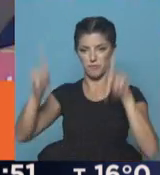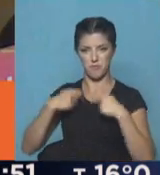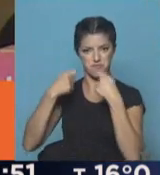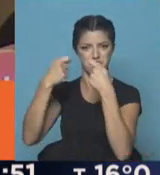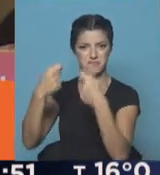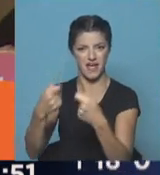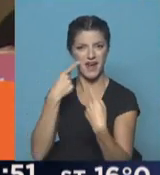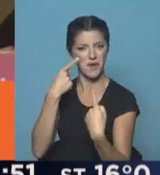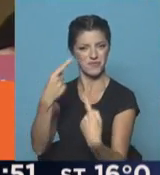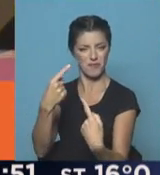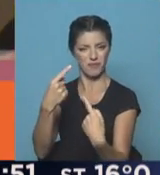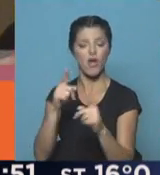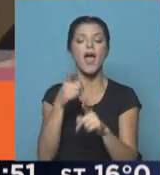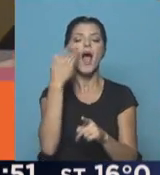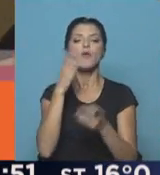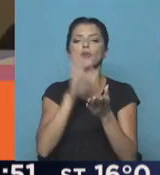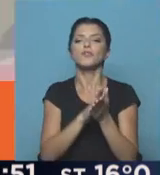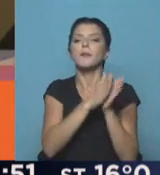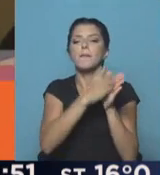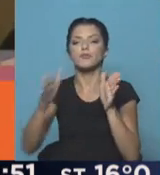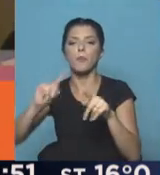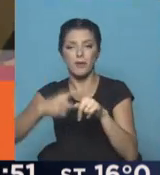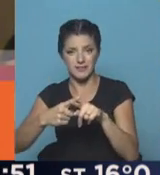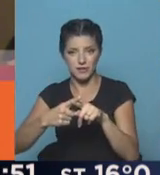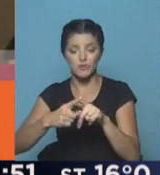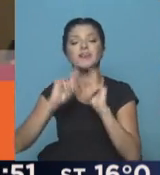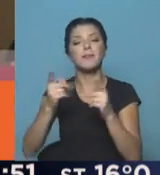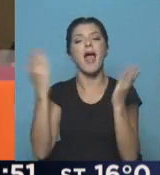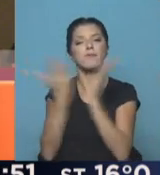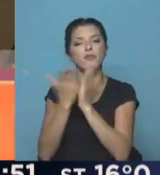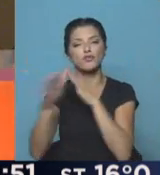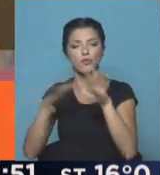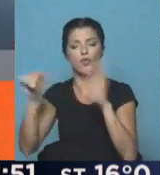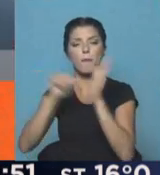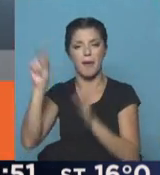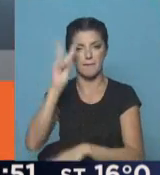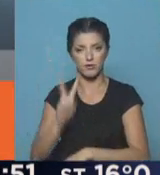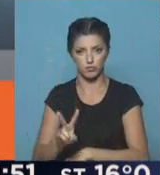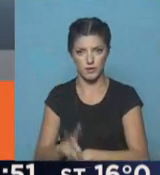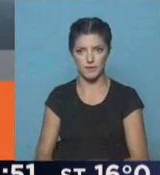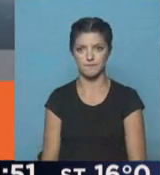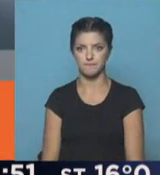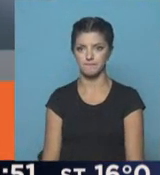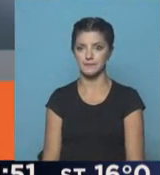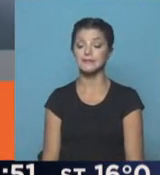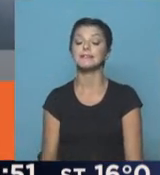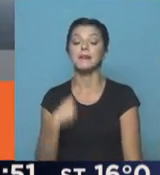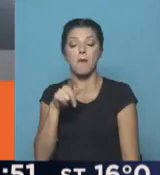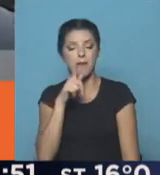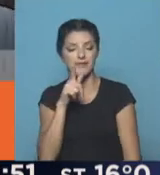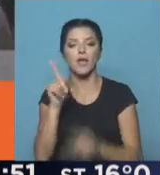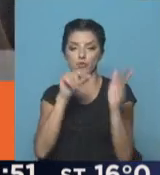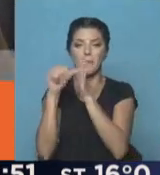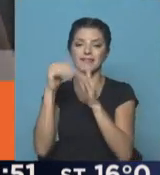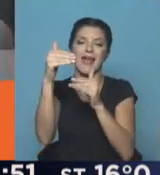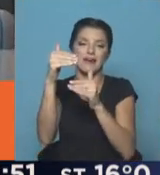retrocesos políticos temporarios en la región y analizó la situación en Venezuela. Entonces creo que ha habido retrocesos temporales,